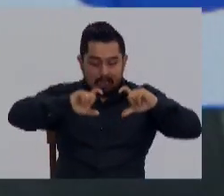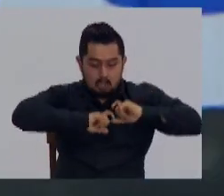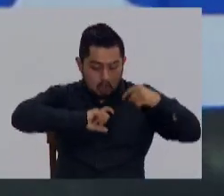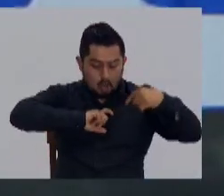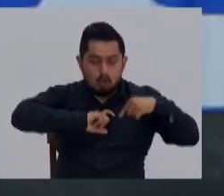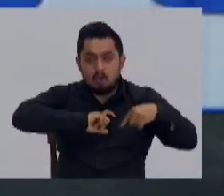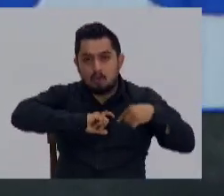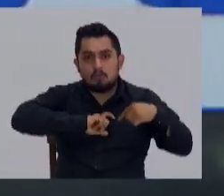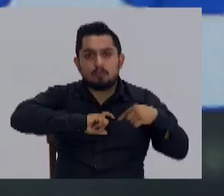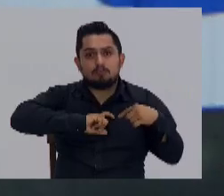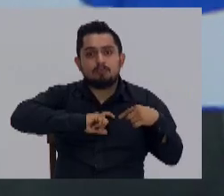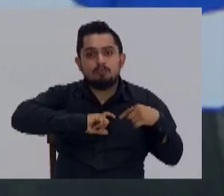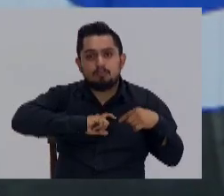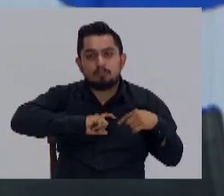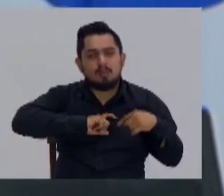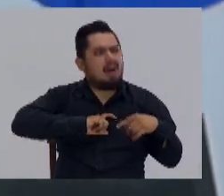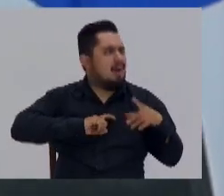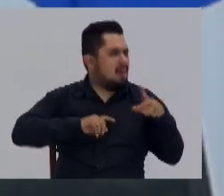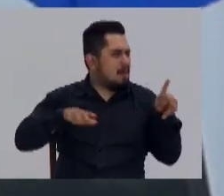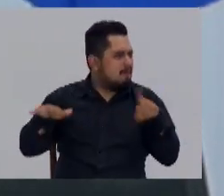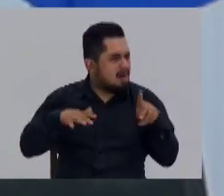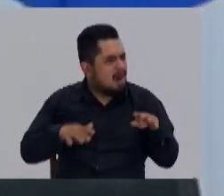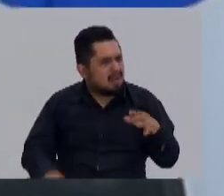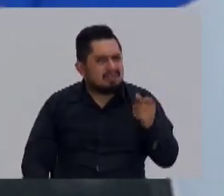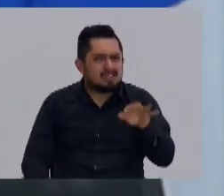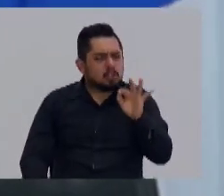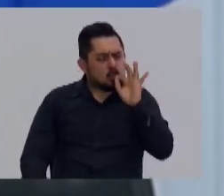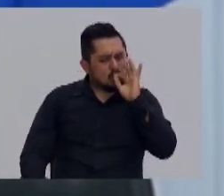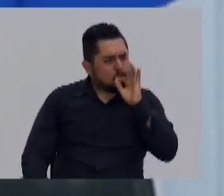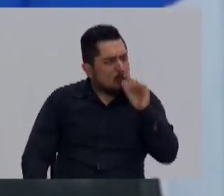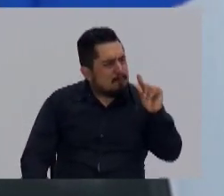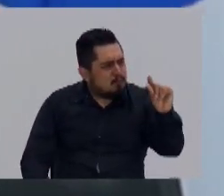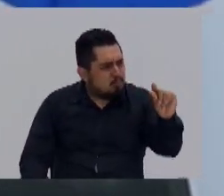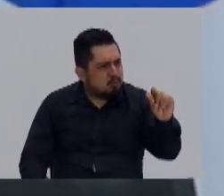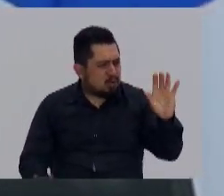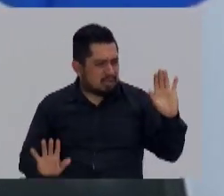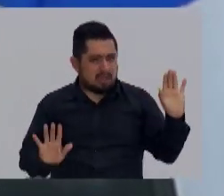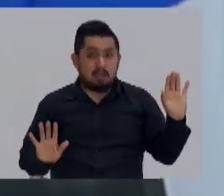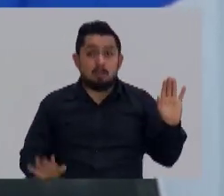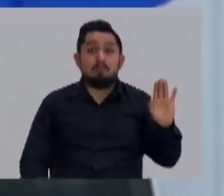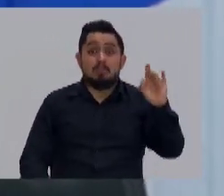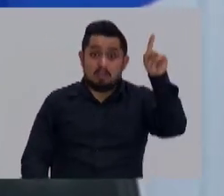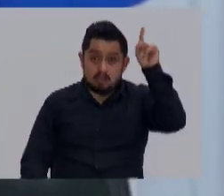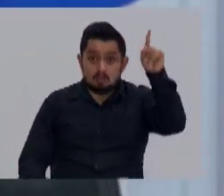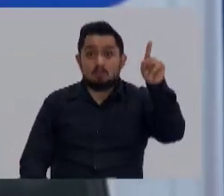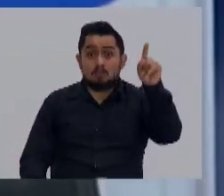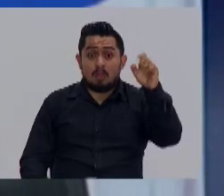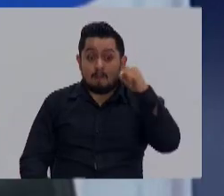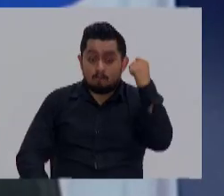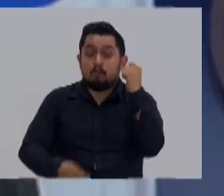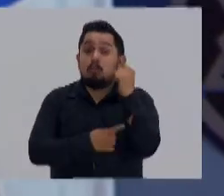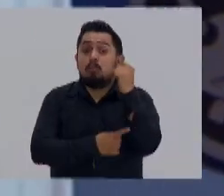corazón. Ay, hermana Patty, si un purito de marihuana no es ninguno, para Dios es un montón.